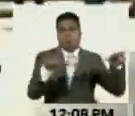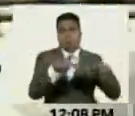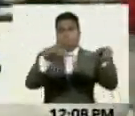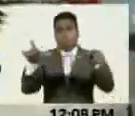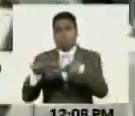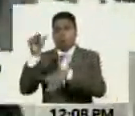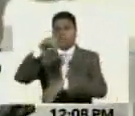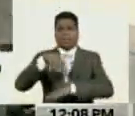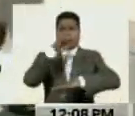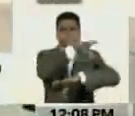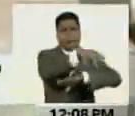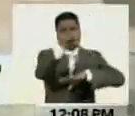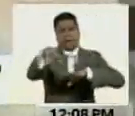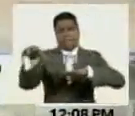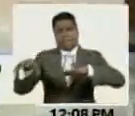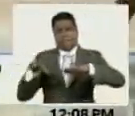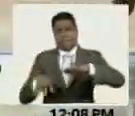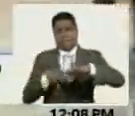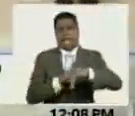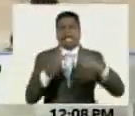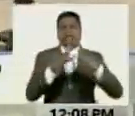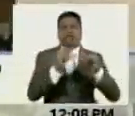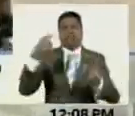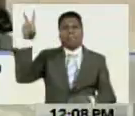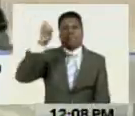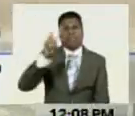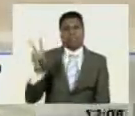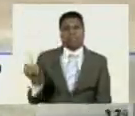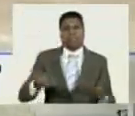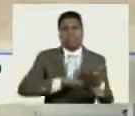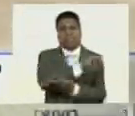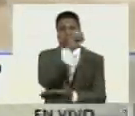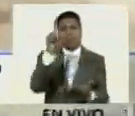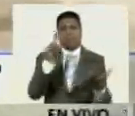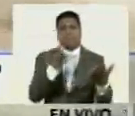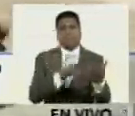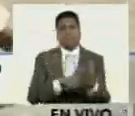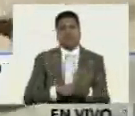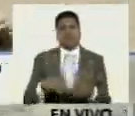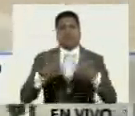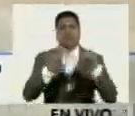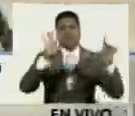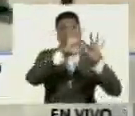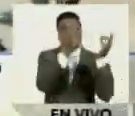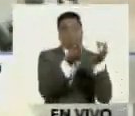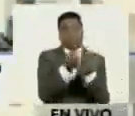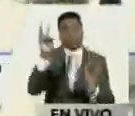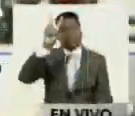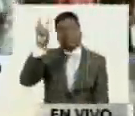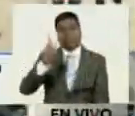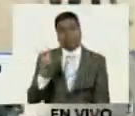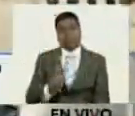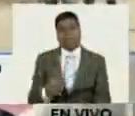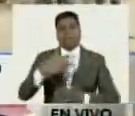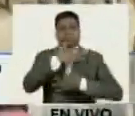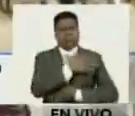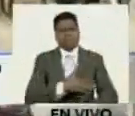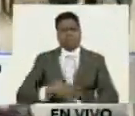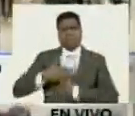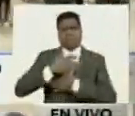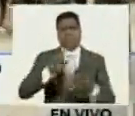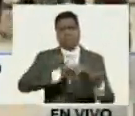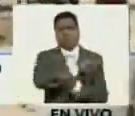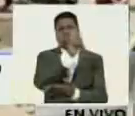nivel nacional. En todo el territorio nacional va a poder la familia venezolana disfrutar